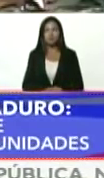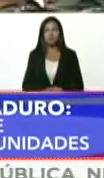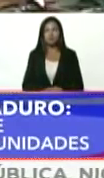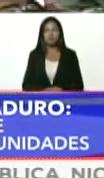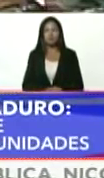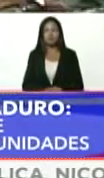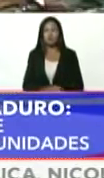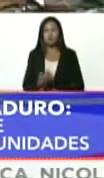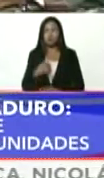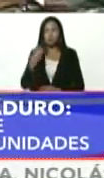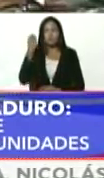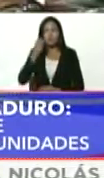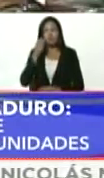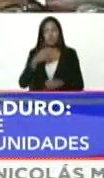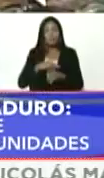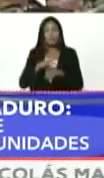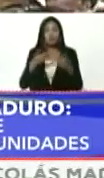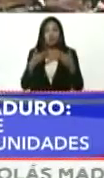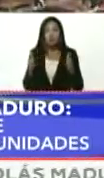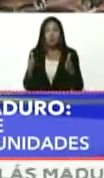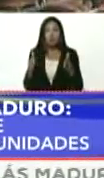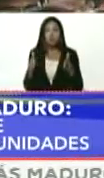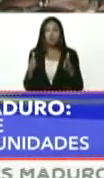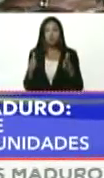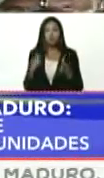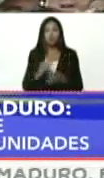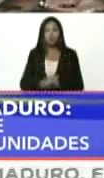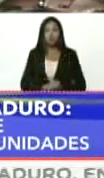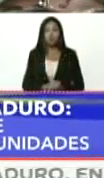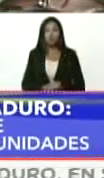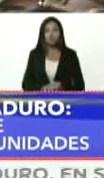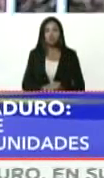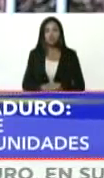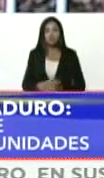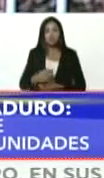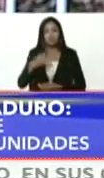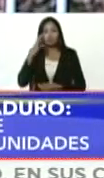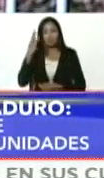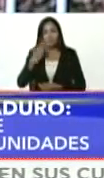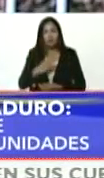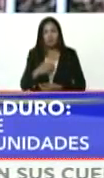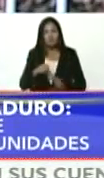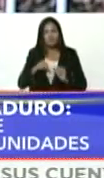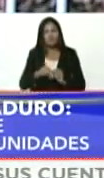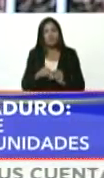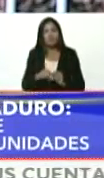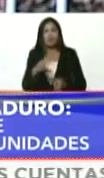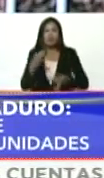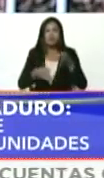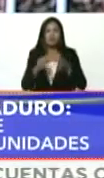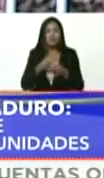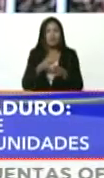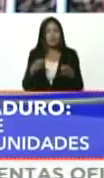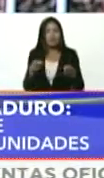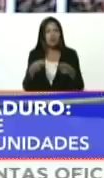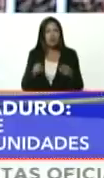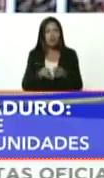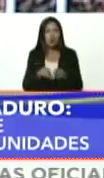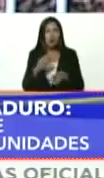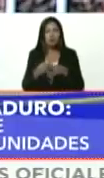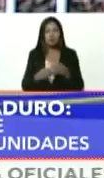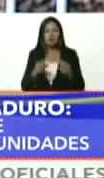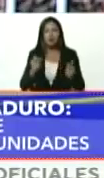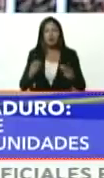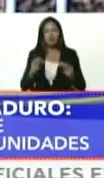Yo creo que el Ministerio Público, lo creo firmemente, la Fiscalía General tiene que